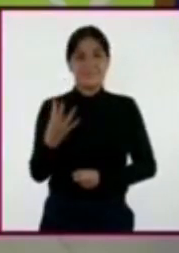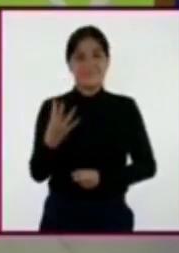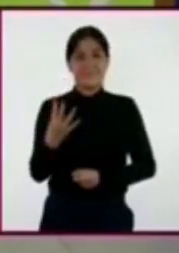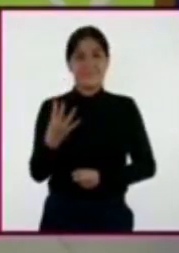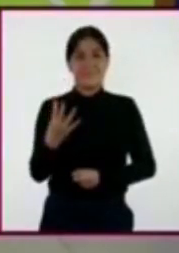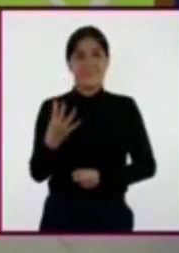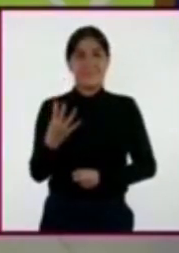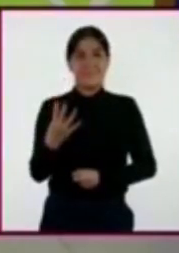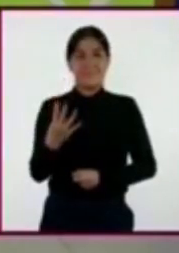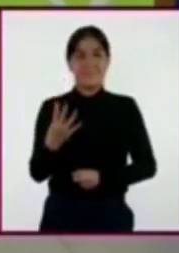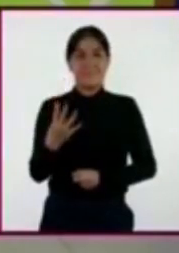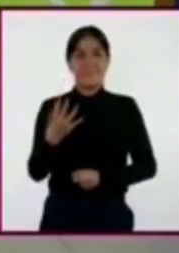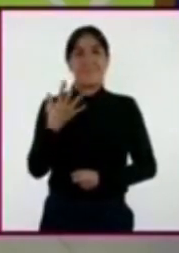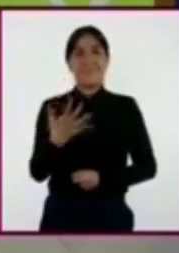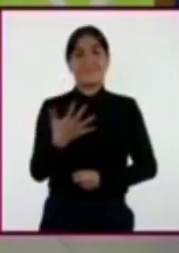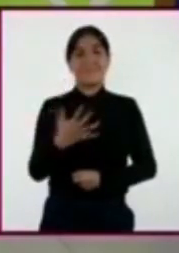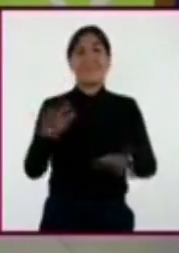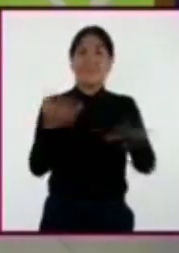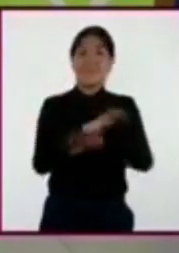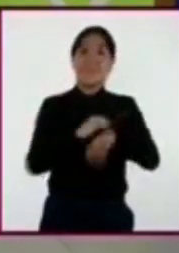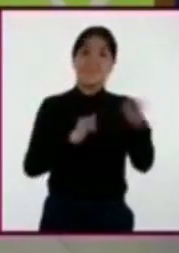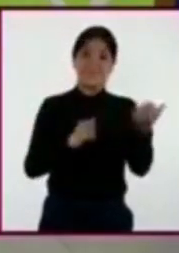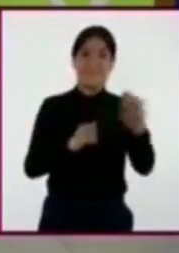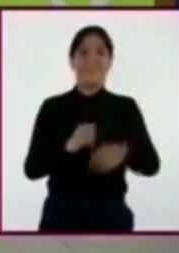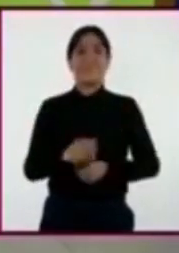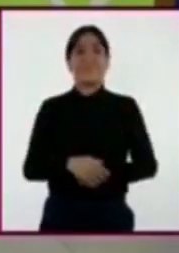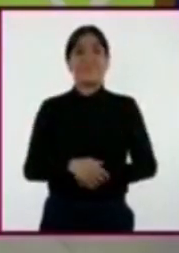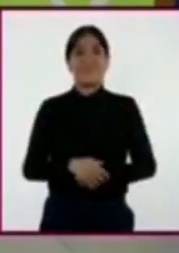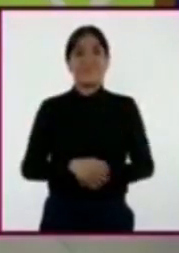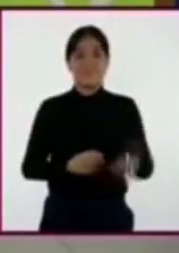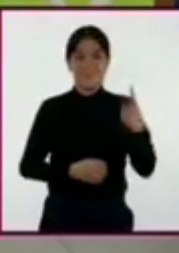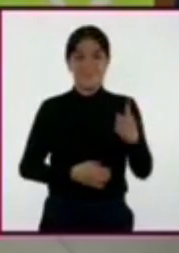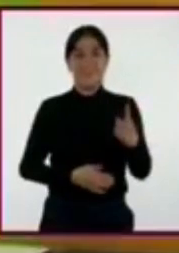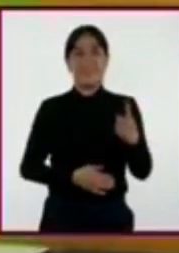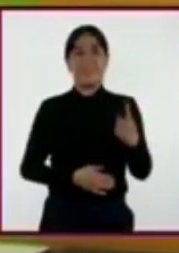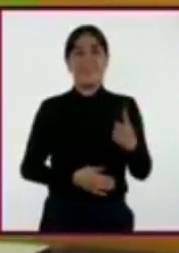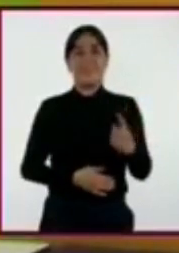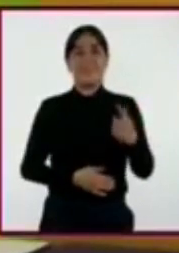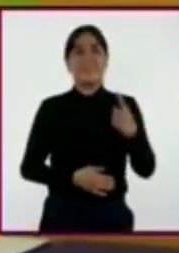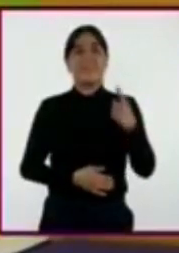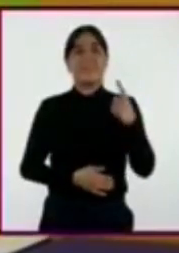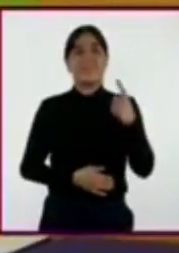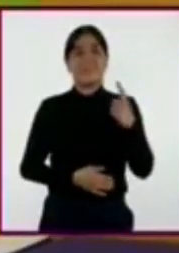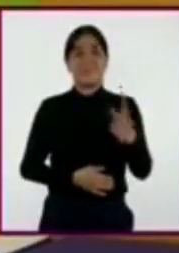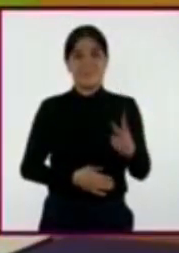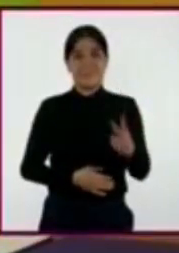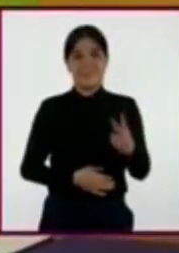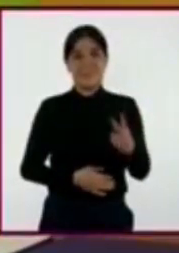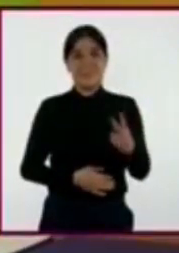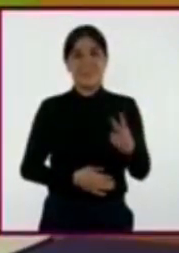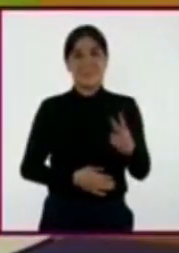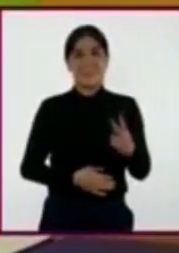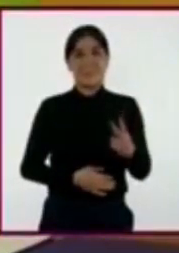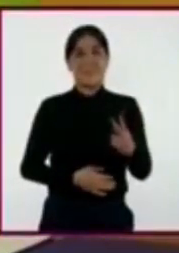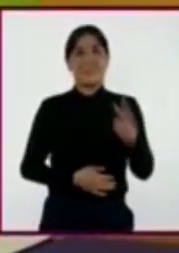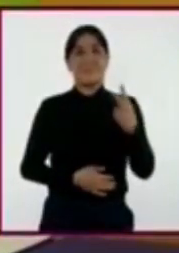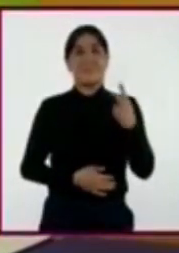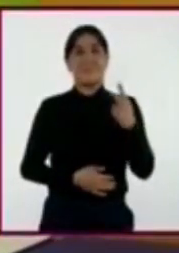4, 5, cambio con la otra mano, 1, 2,